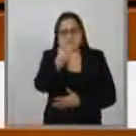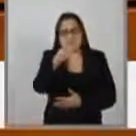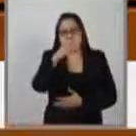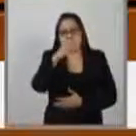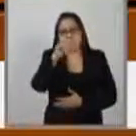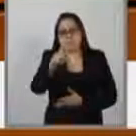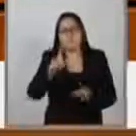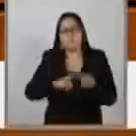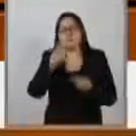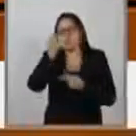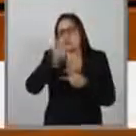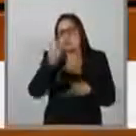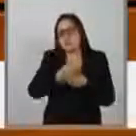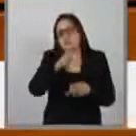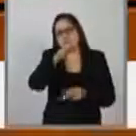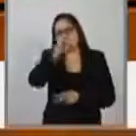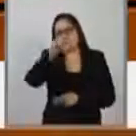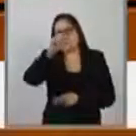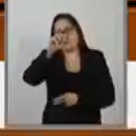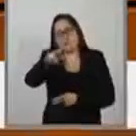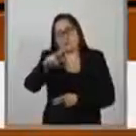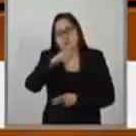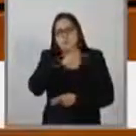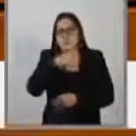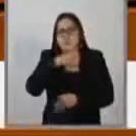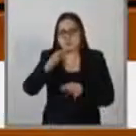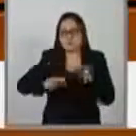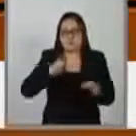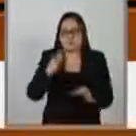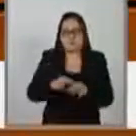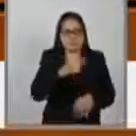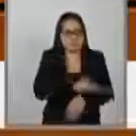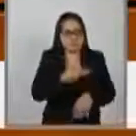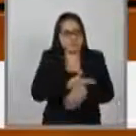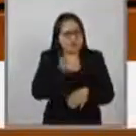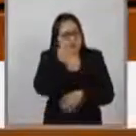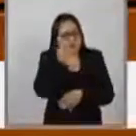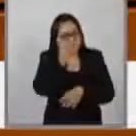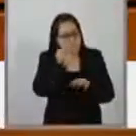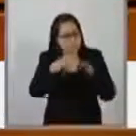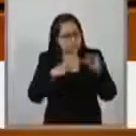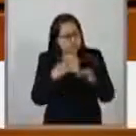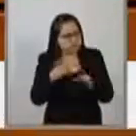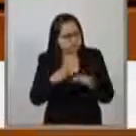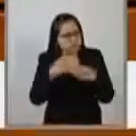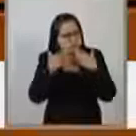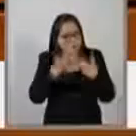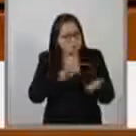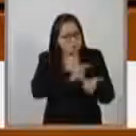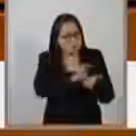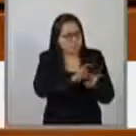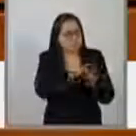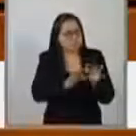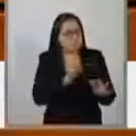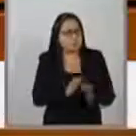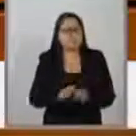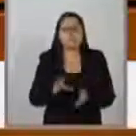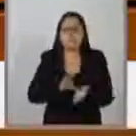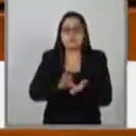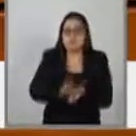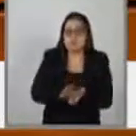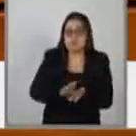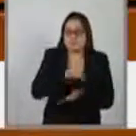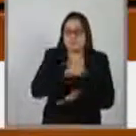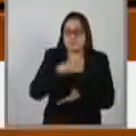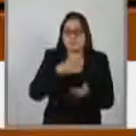del Bienestar garanticen el financiamiento y operación integral de las estancias infantiles, que los recursos sean